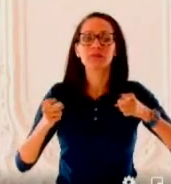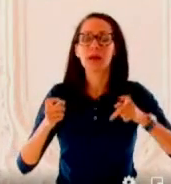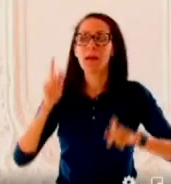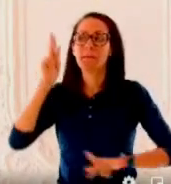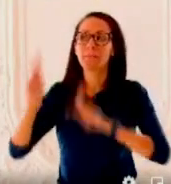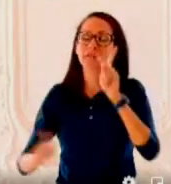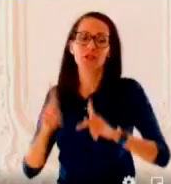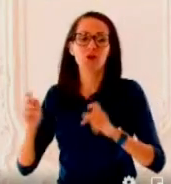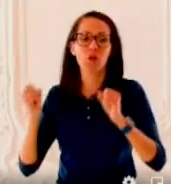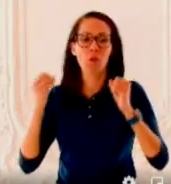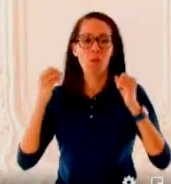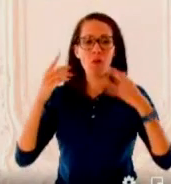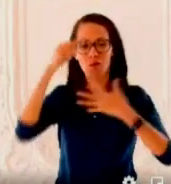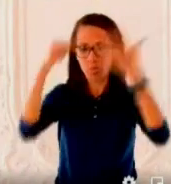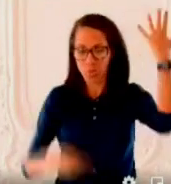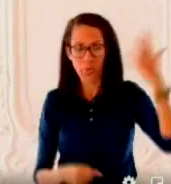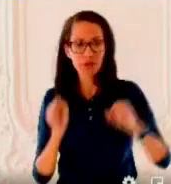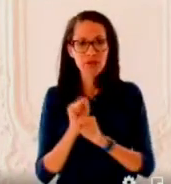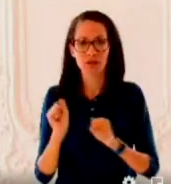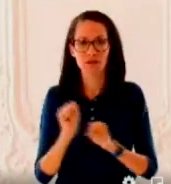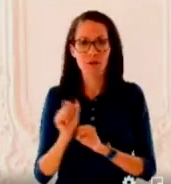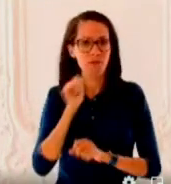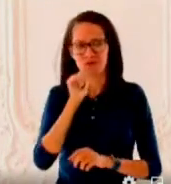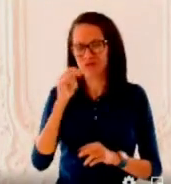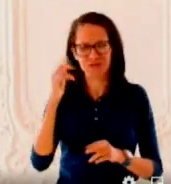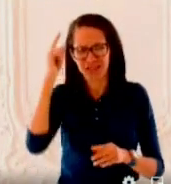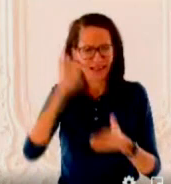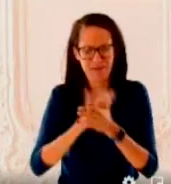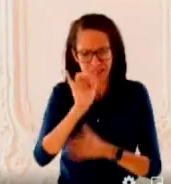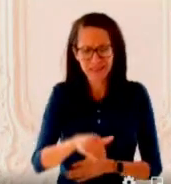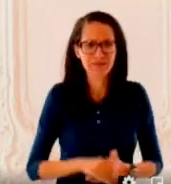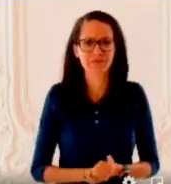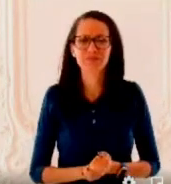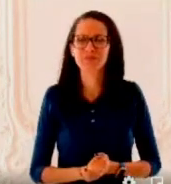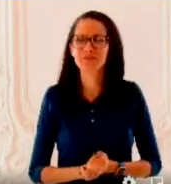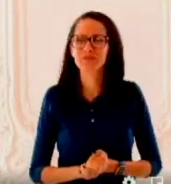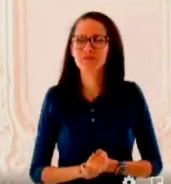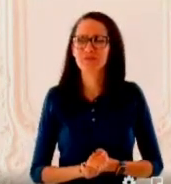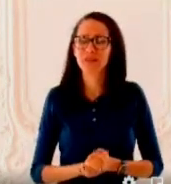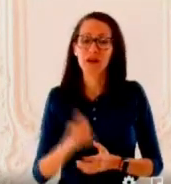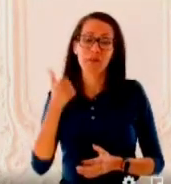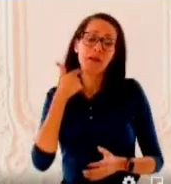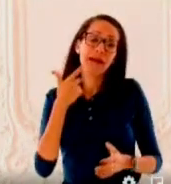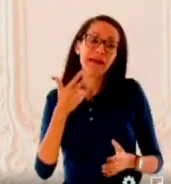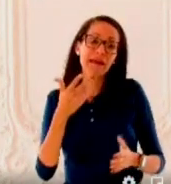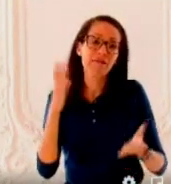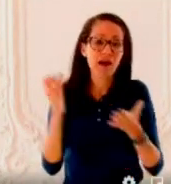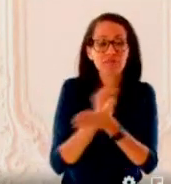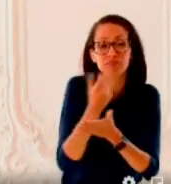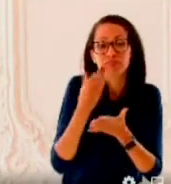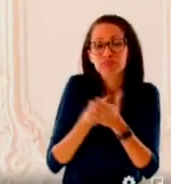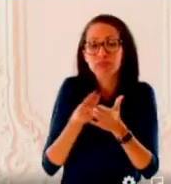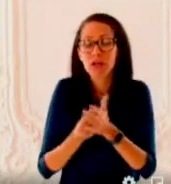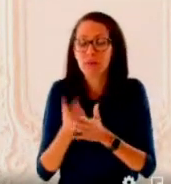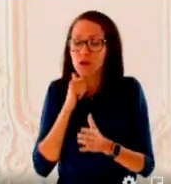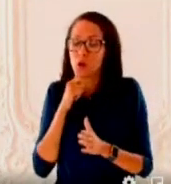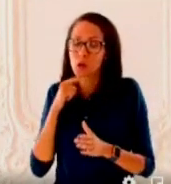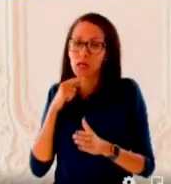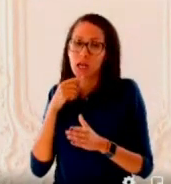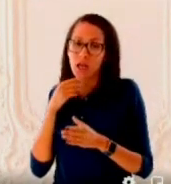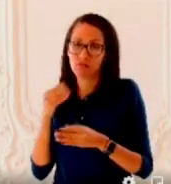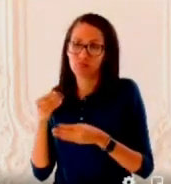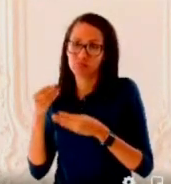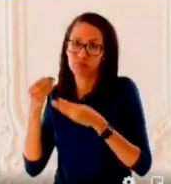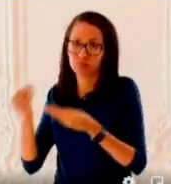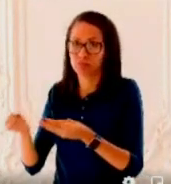con múltiples cargos. Pues yo no creo en eso tampoco. Así que esa es la regla general. ¿Qué van a ganar? Pues lo que dispone la ley, lo que se gana en